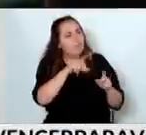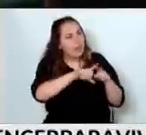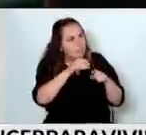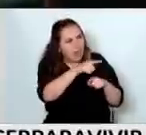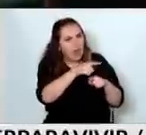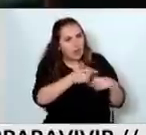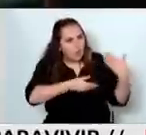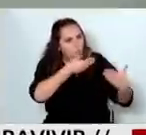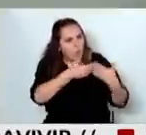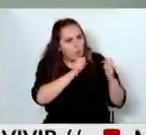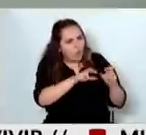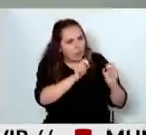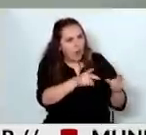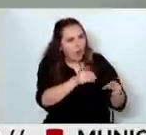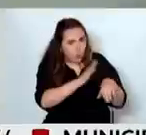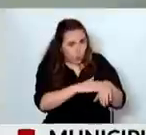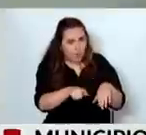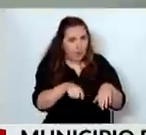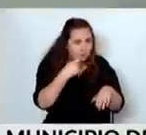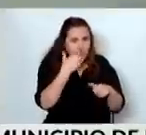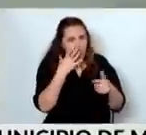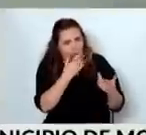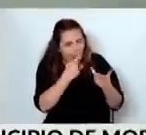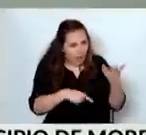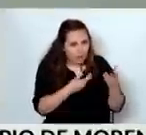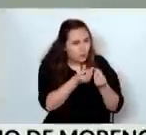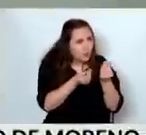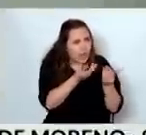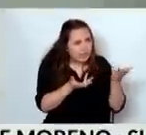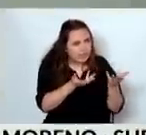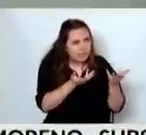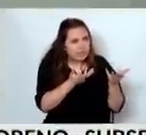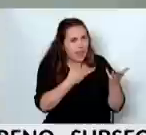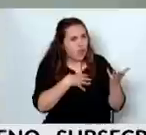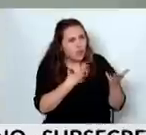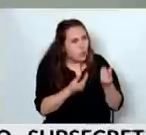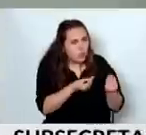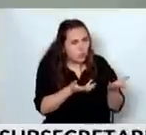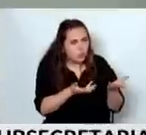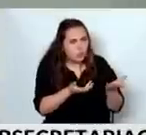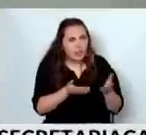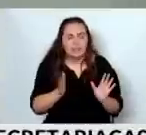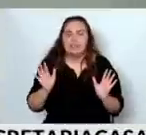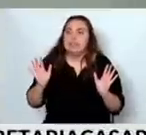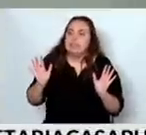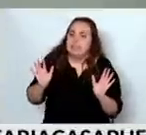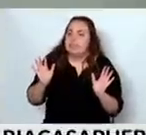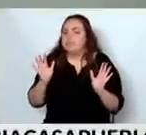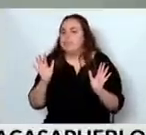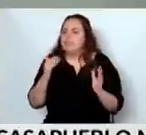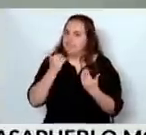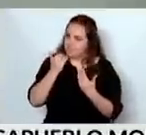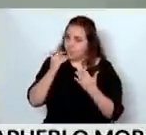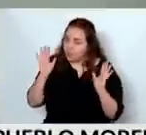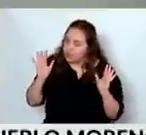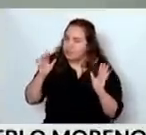¿Había una sustancia? ¿Había un accionar? Yo tanto no lo sé.